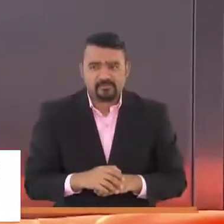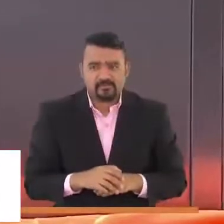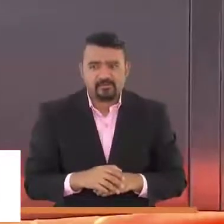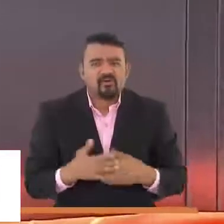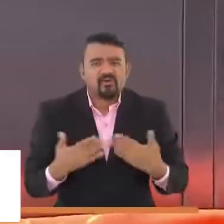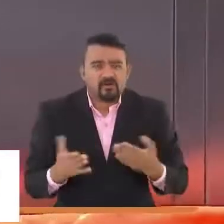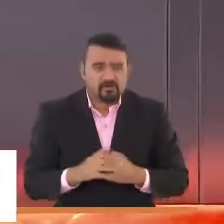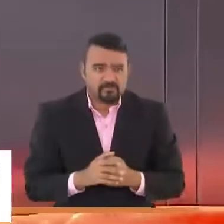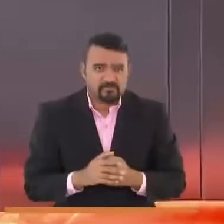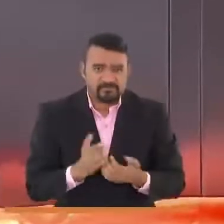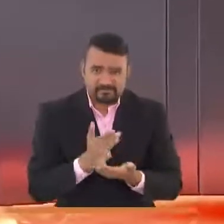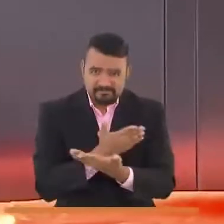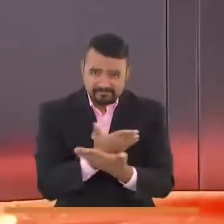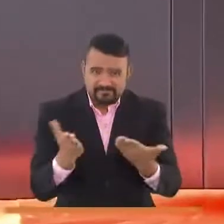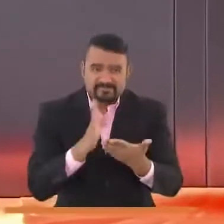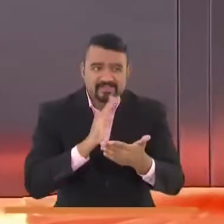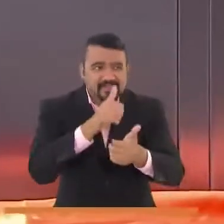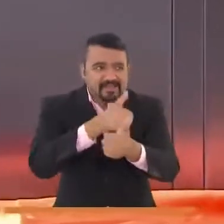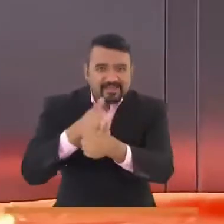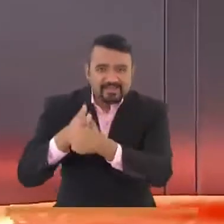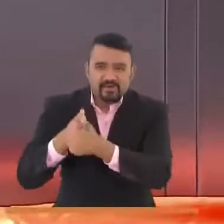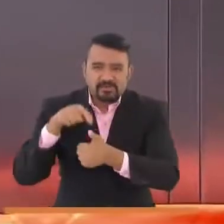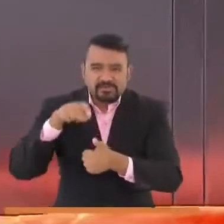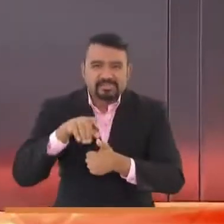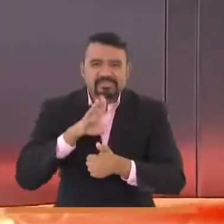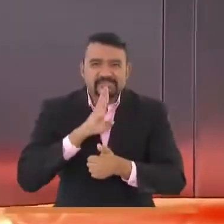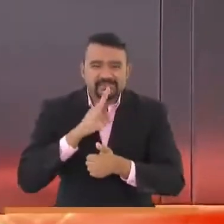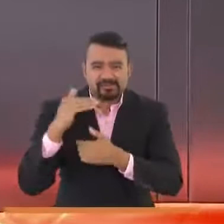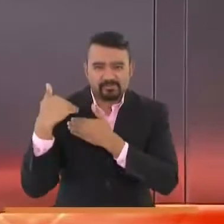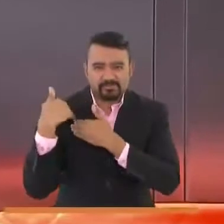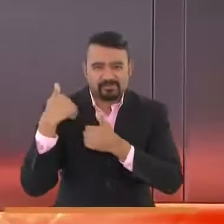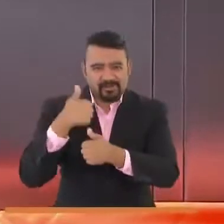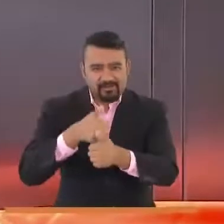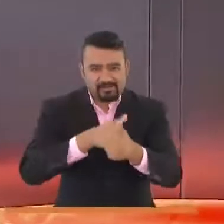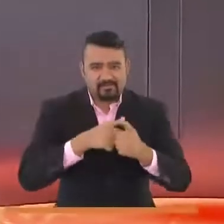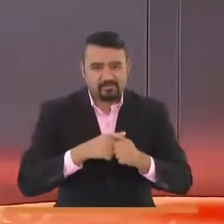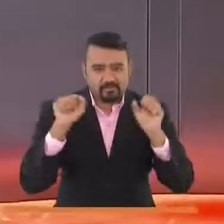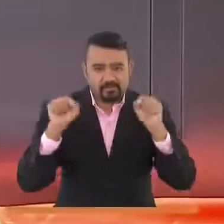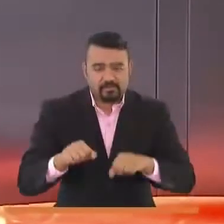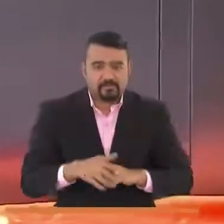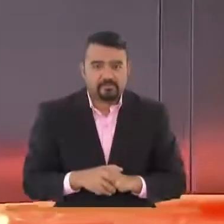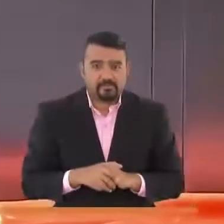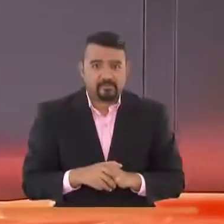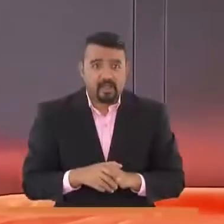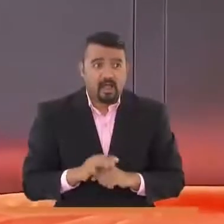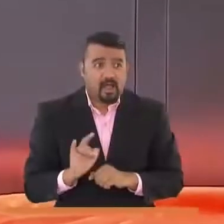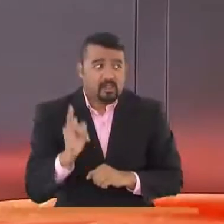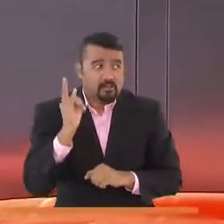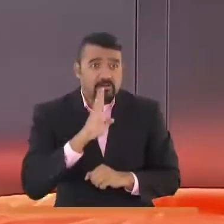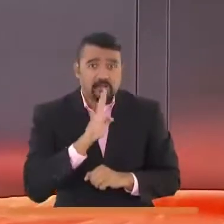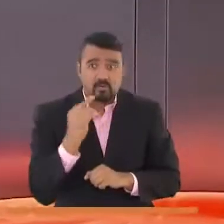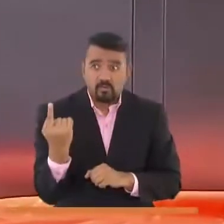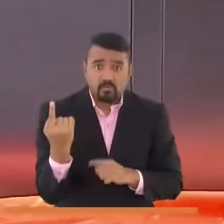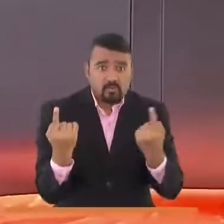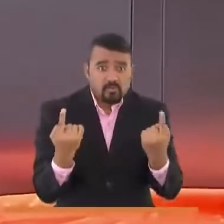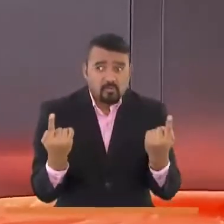nosotros demostrar que esta administración no para, pero este trabajo no lo hacemos solos. Lo hacemos desde todos y cada uno de los